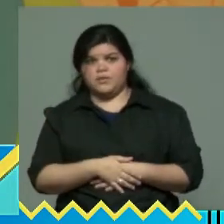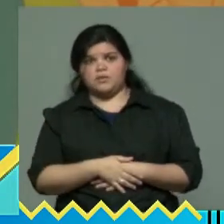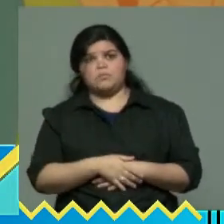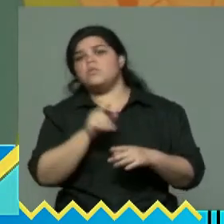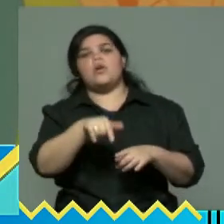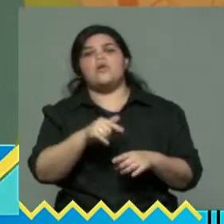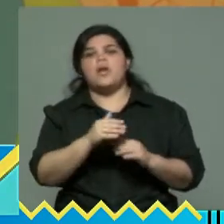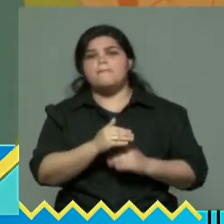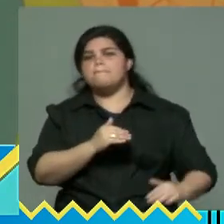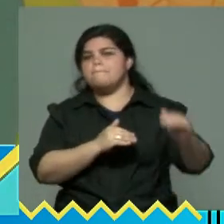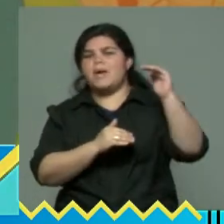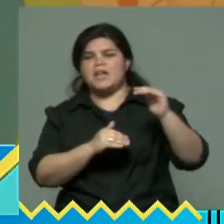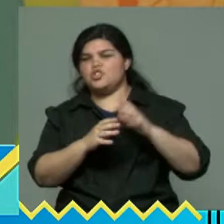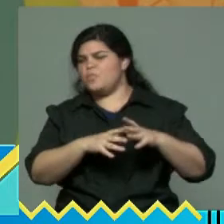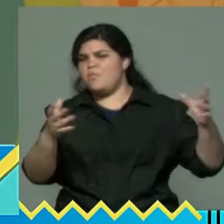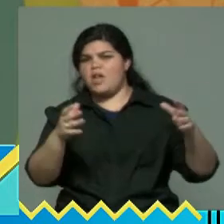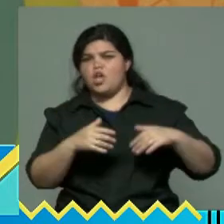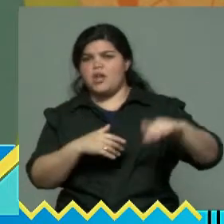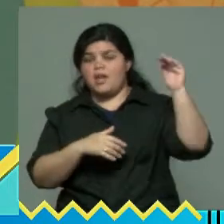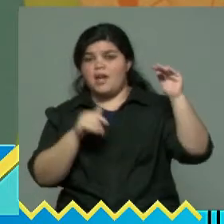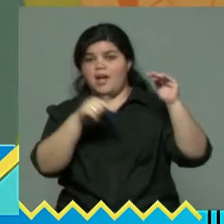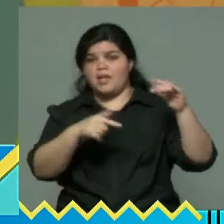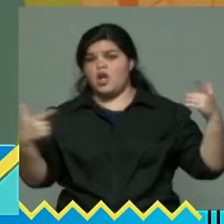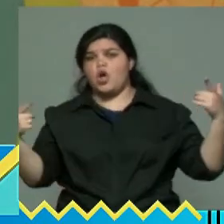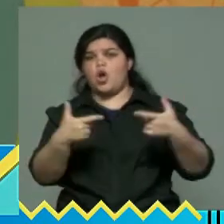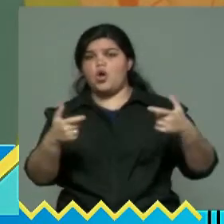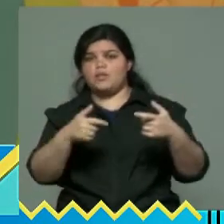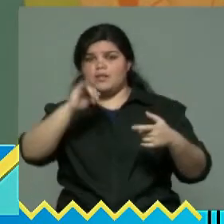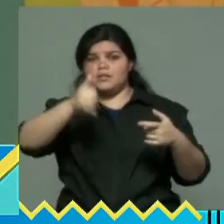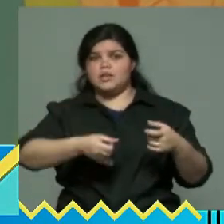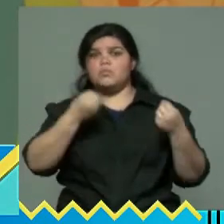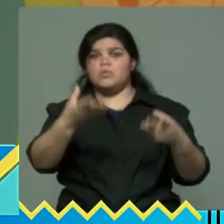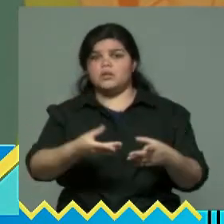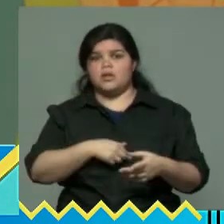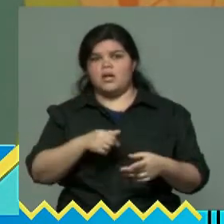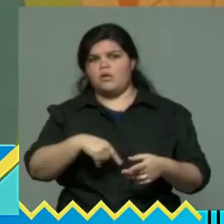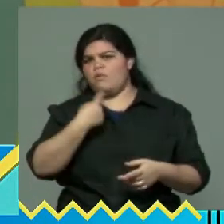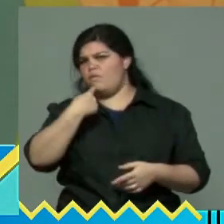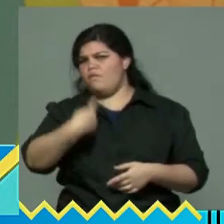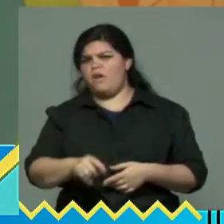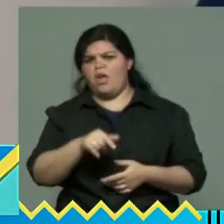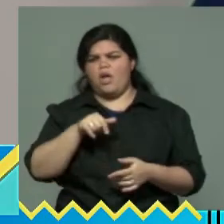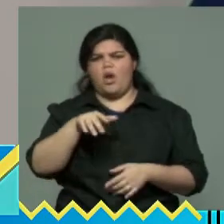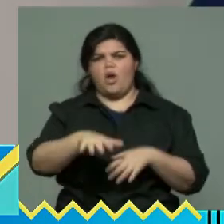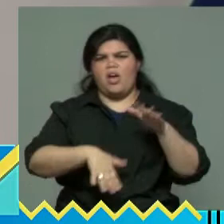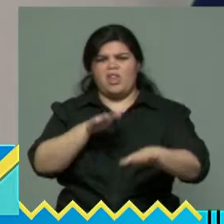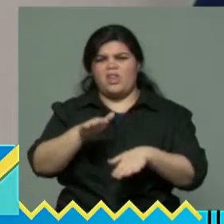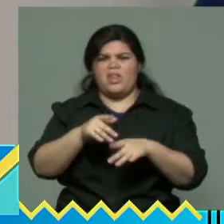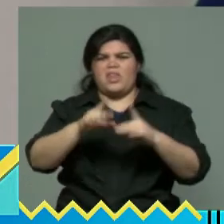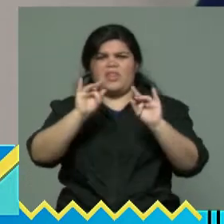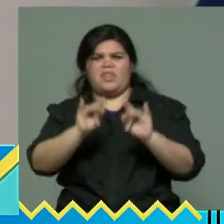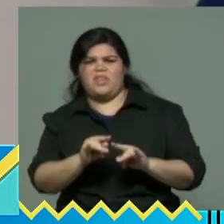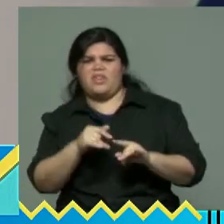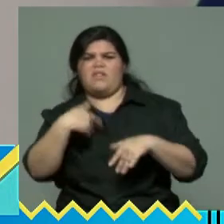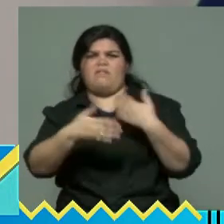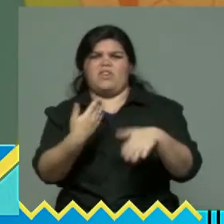nueva mayoría acá muy interesante y muy contradictoria, porque muchos están diciendo es muy feo caminar por las piedras y queda mucho tiempo sin